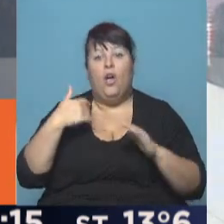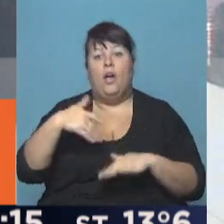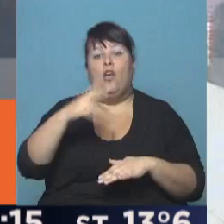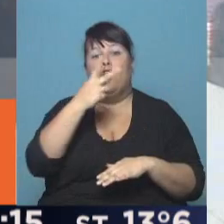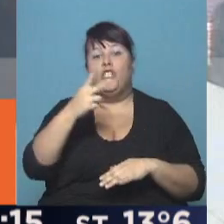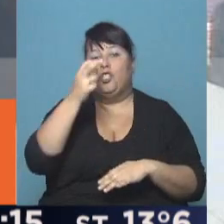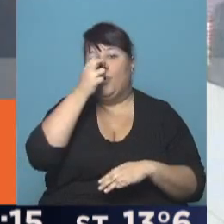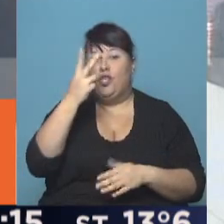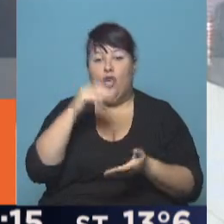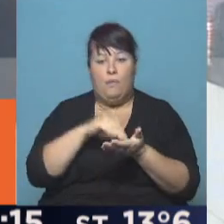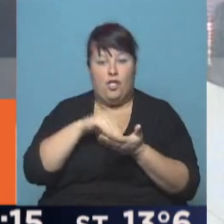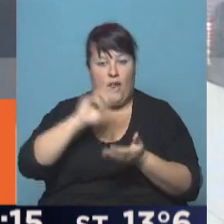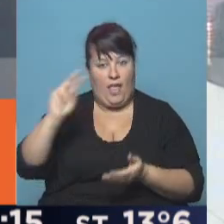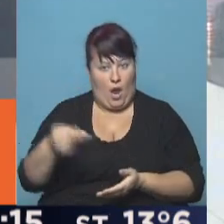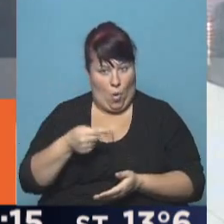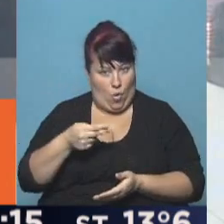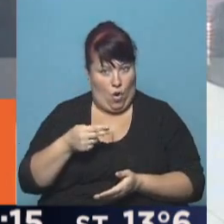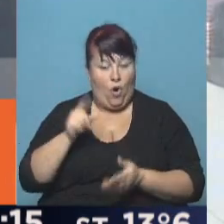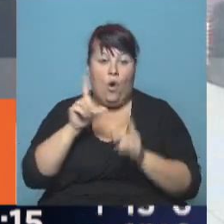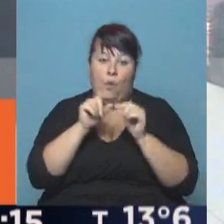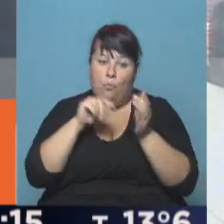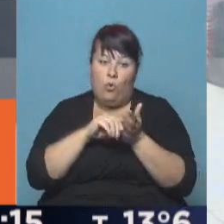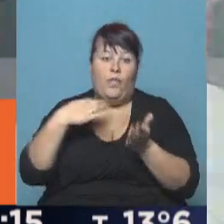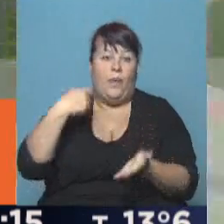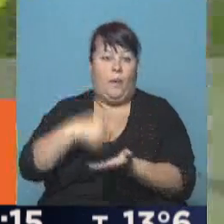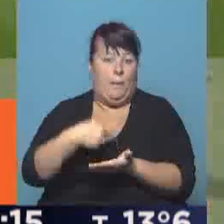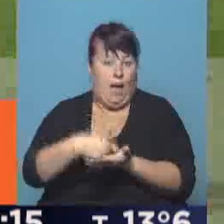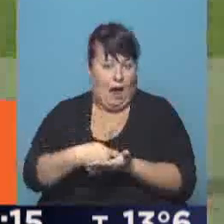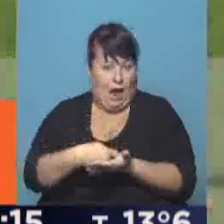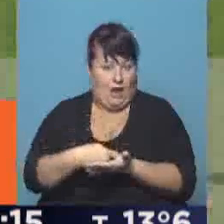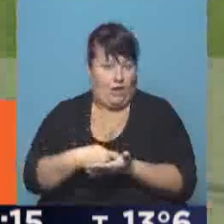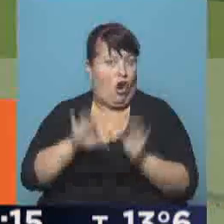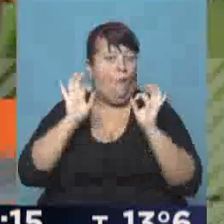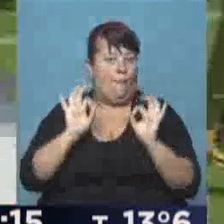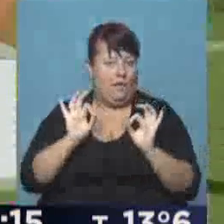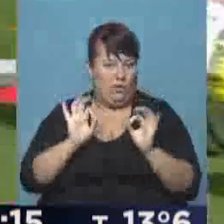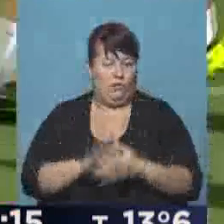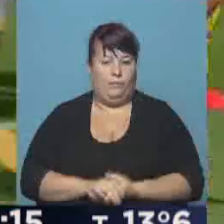222 millones de euros, una cláusula que tendrá que abonarse en su integridad.